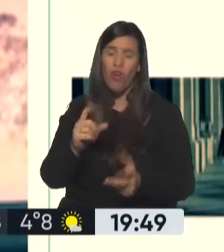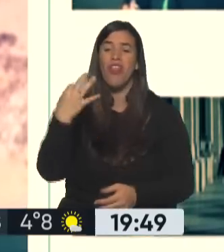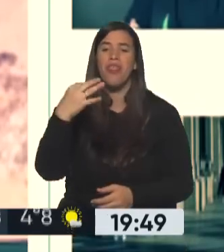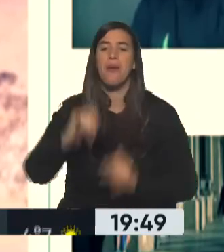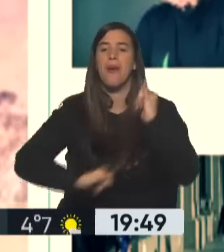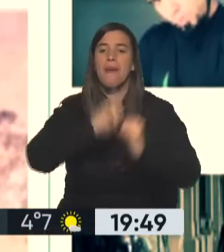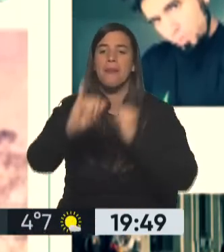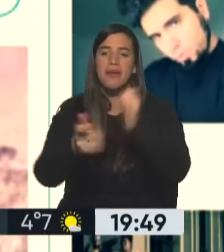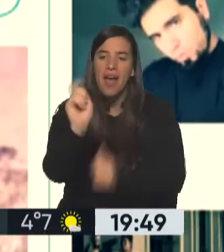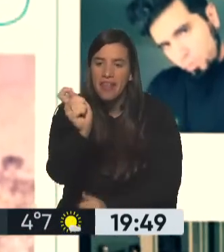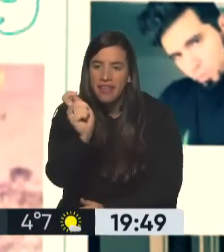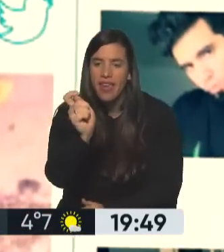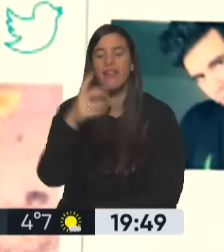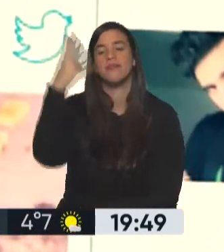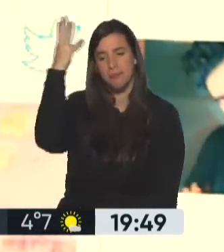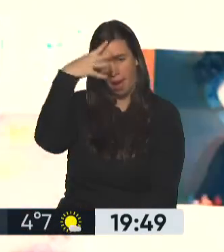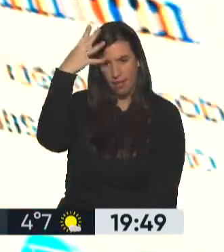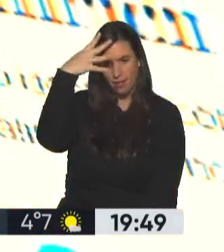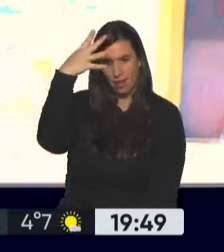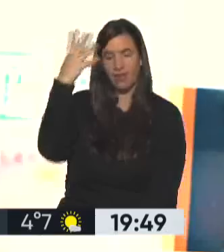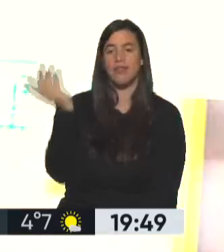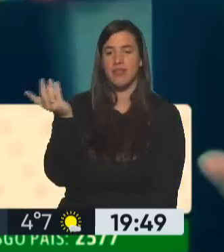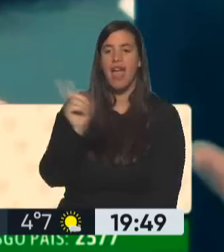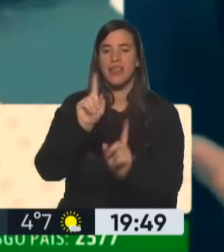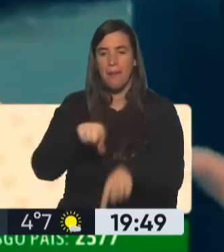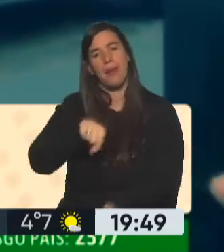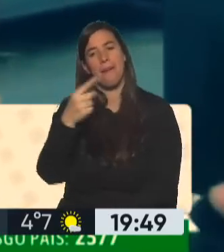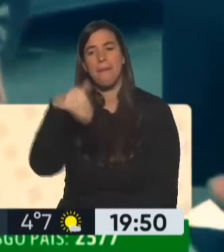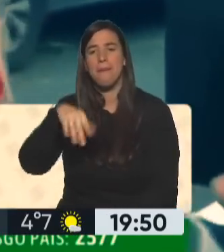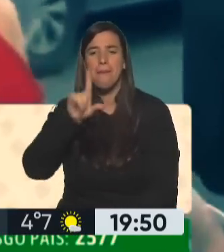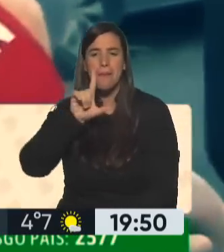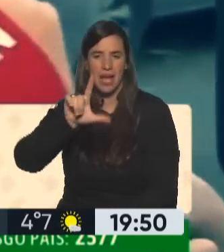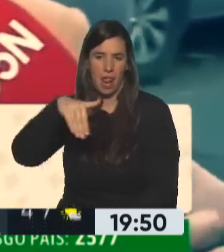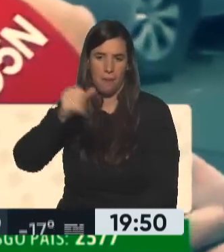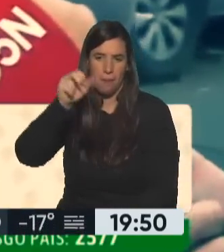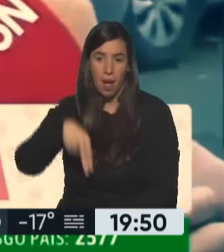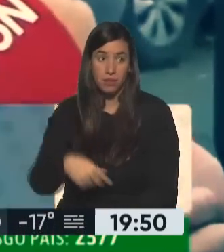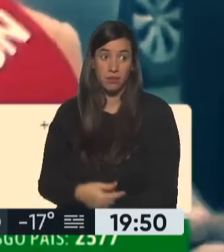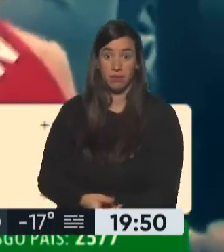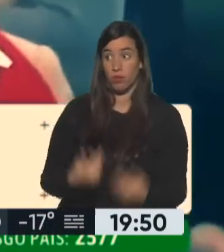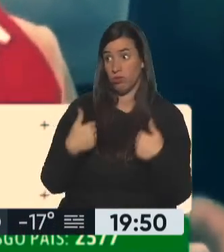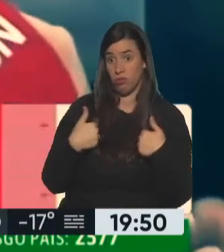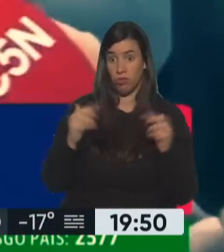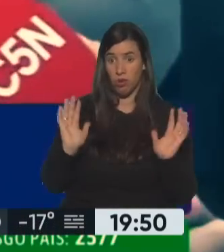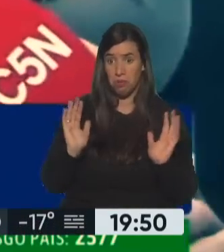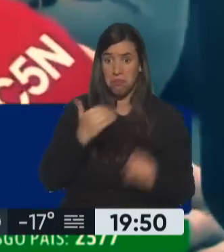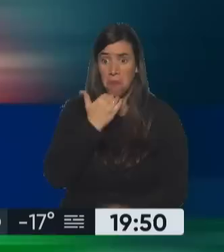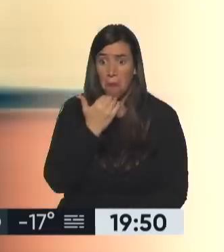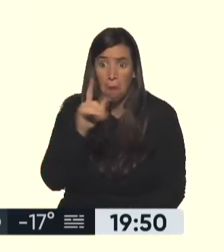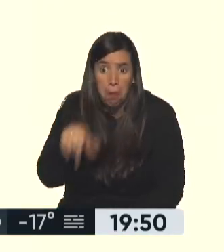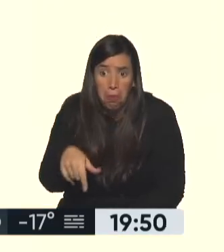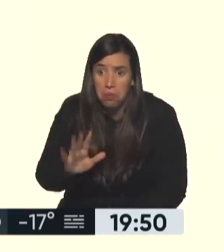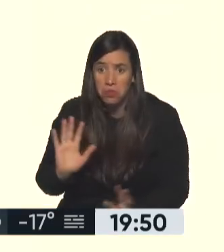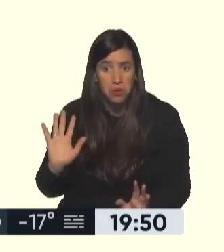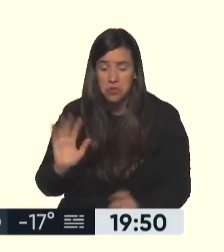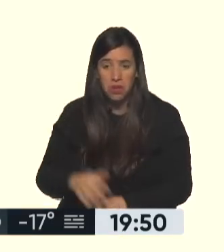eso se llama Patricia Bullrich y Milman. Yo, para mí, verso total. No tengo la menor idea de lo que hablan.